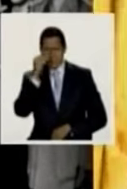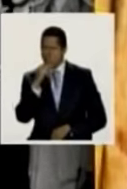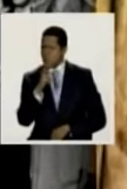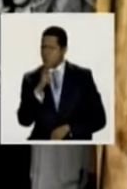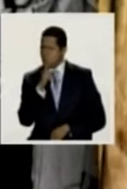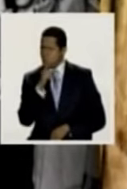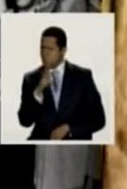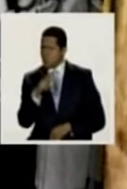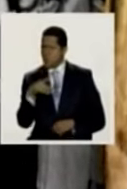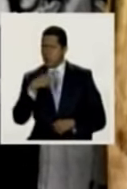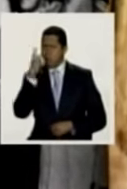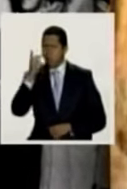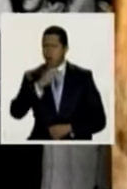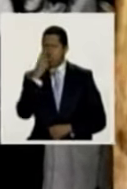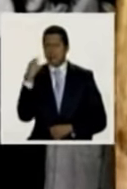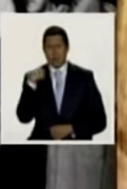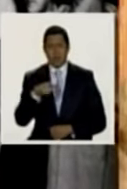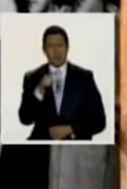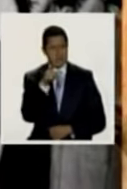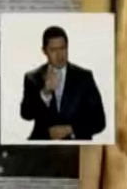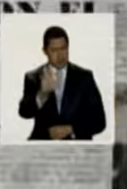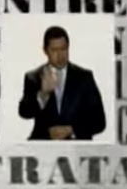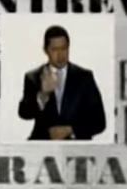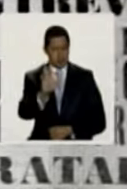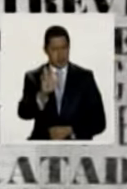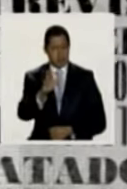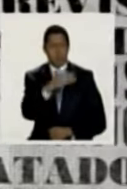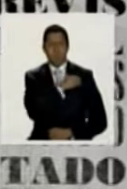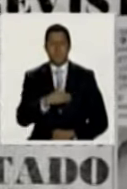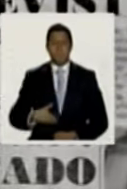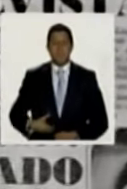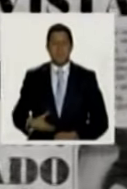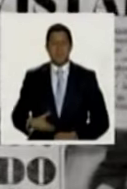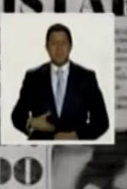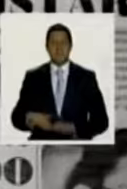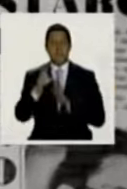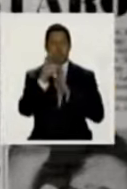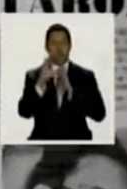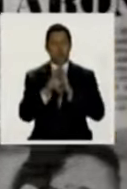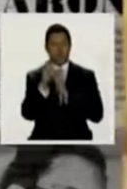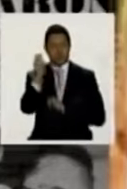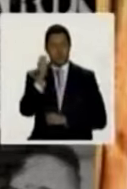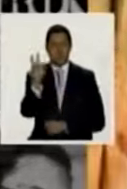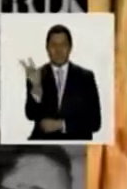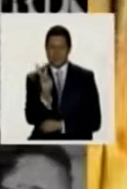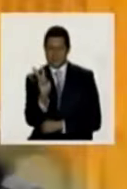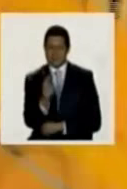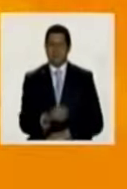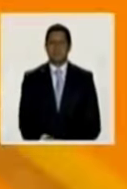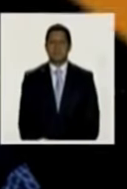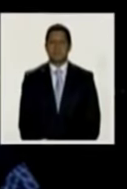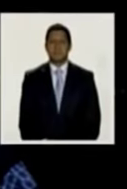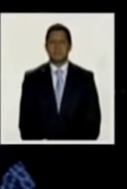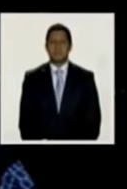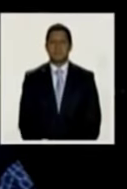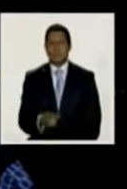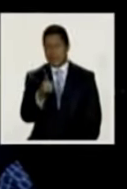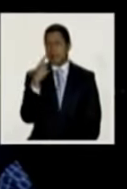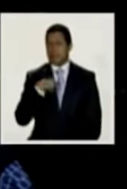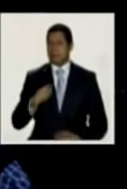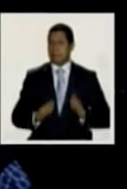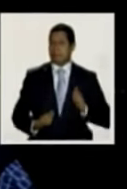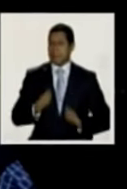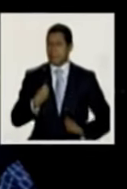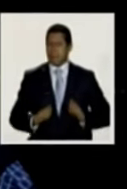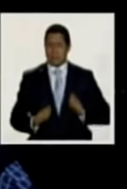de tormentas en el viaje político emprendido por Rómulo Gallegos como presidente constitucional de Venezuela. Él tenía una